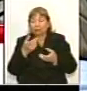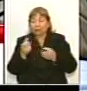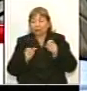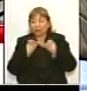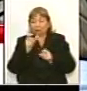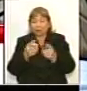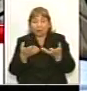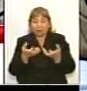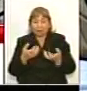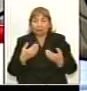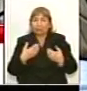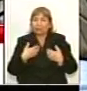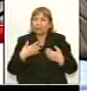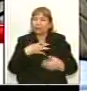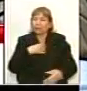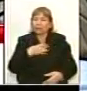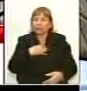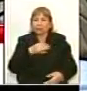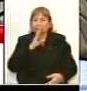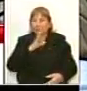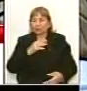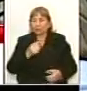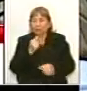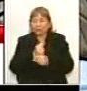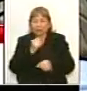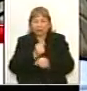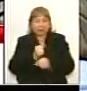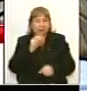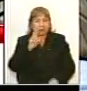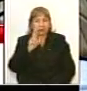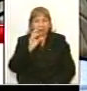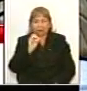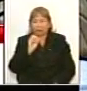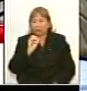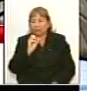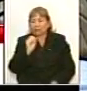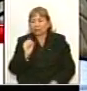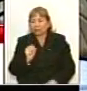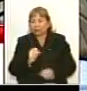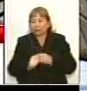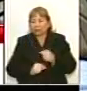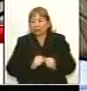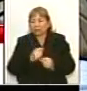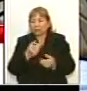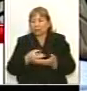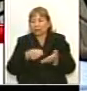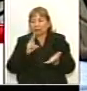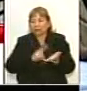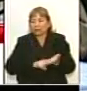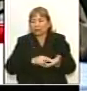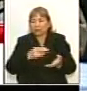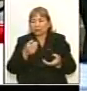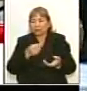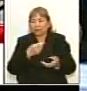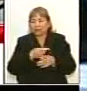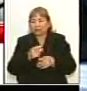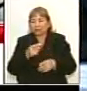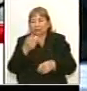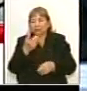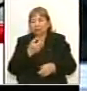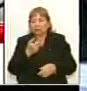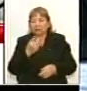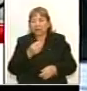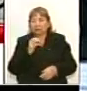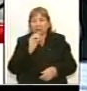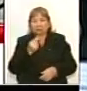ya llega a la edad. Quien habla, trabajó 20 años y el bono de reconocimiento va a ser simplemente una broma. Va a ser una especie